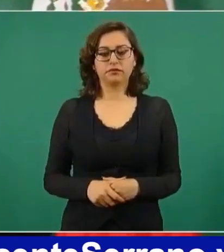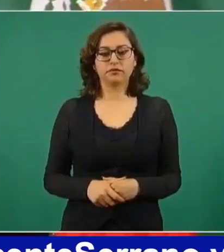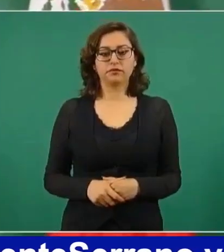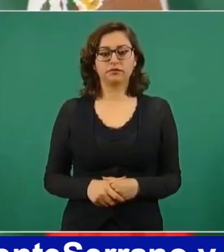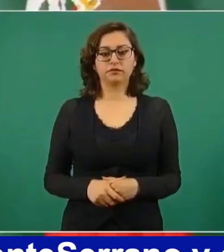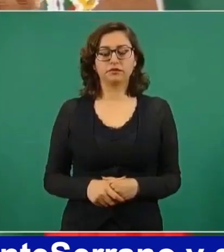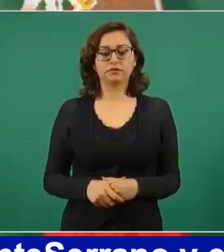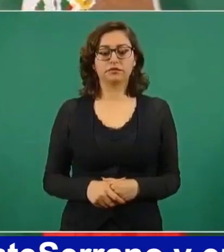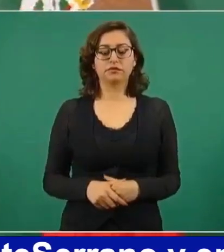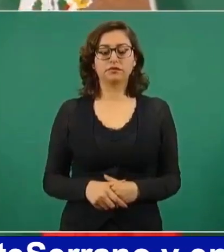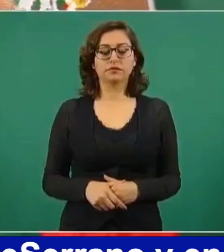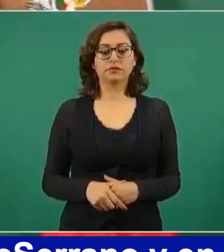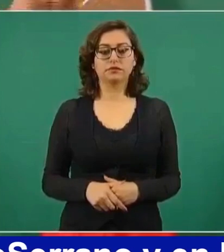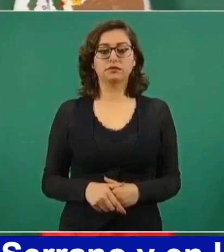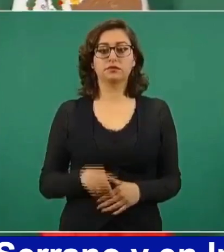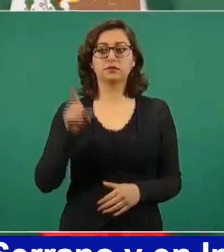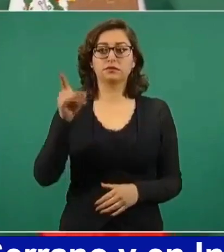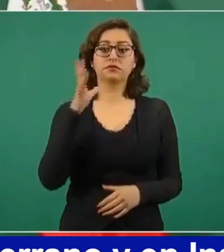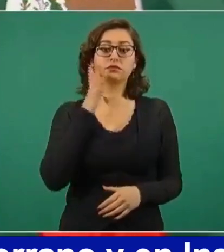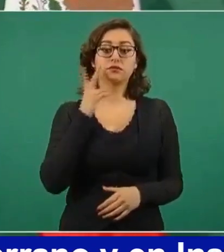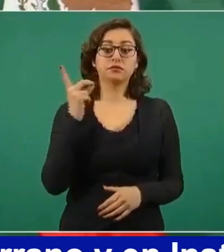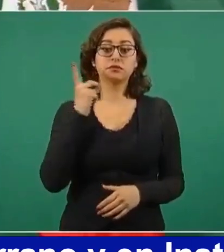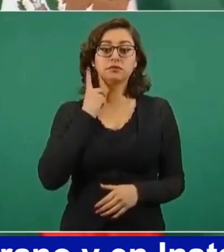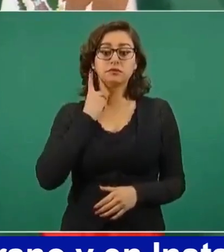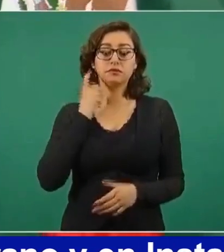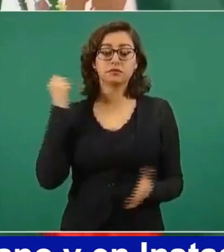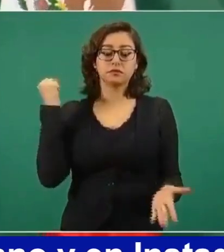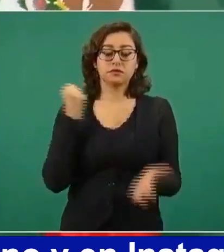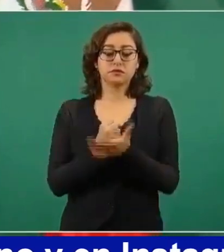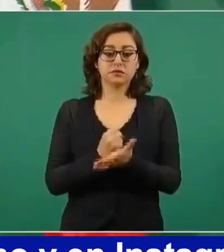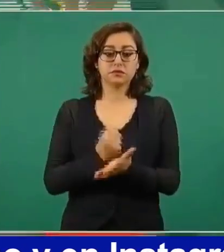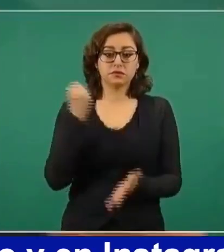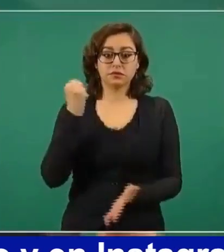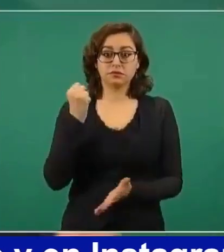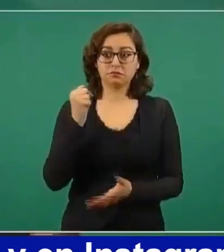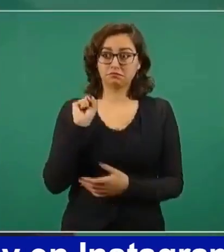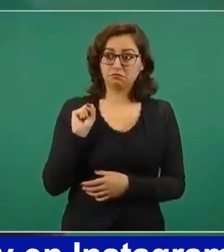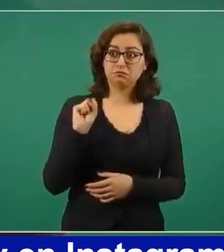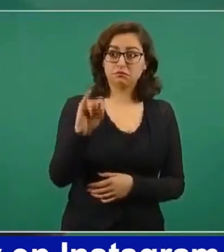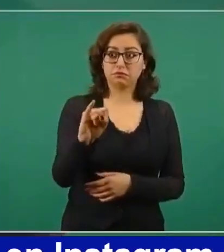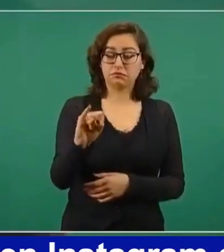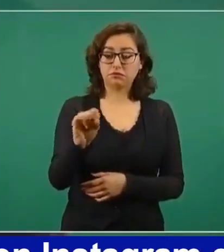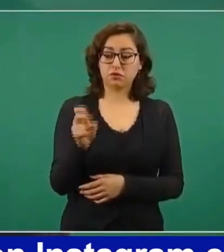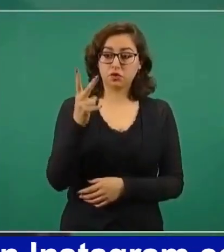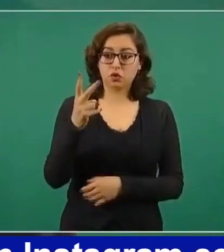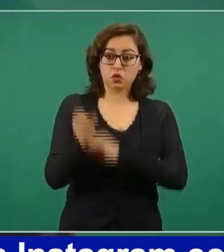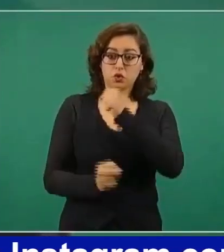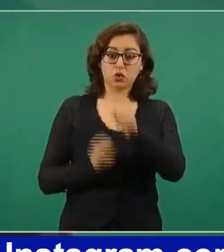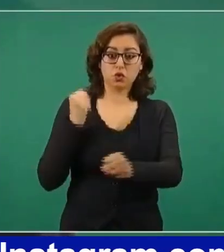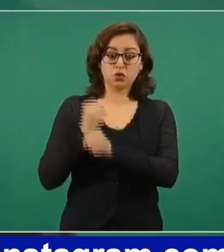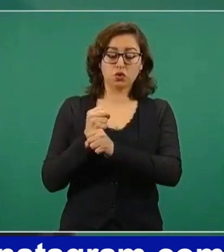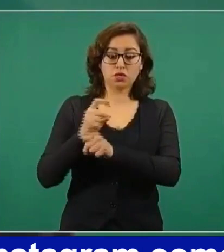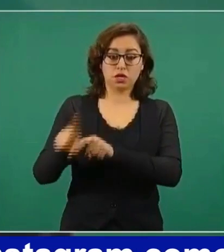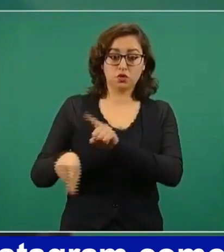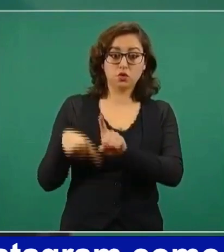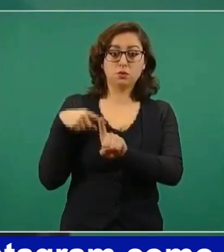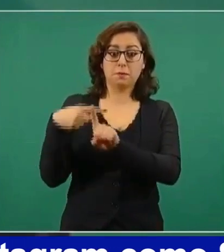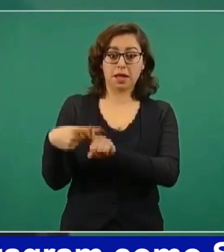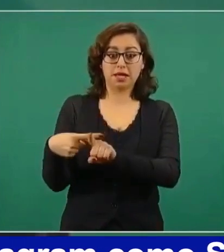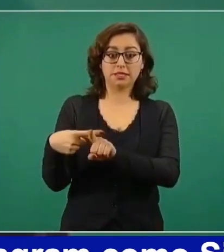la Cámara de Diputados aprueba la ampliación del plazo,